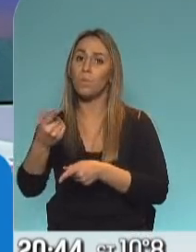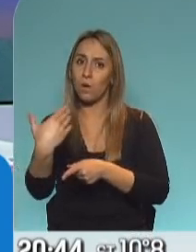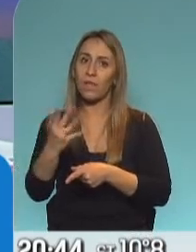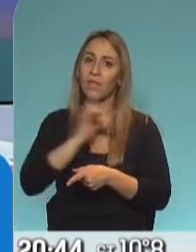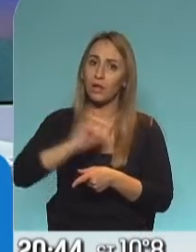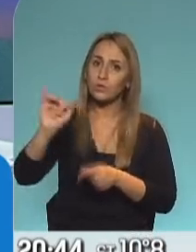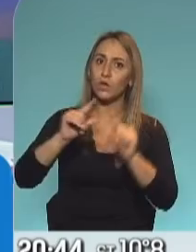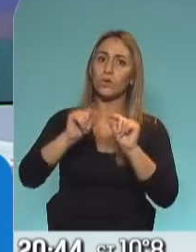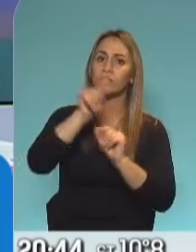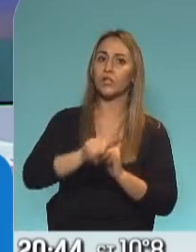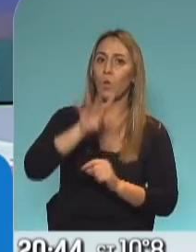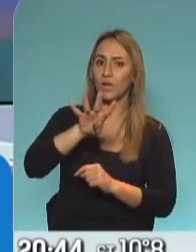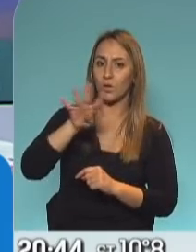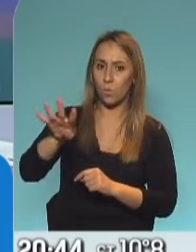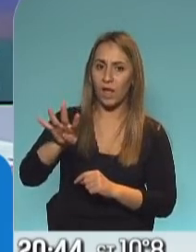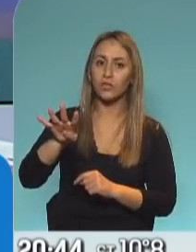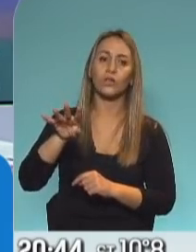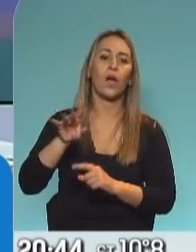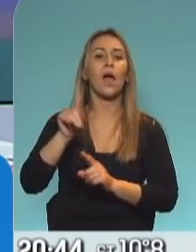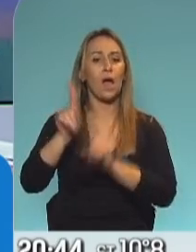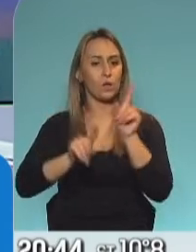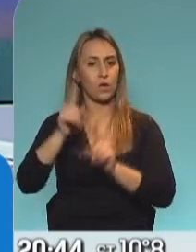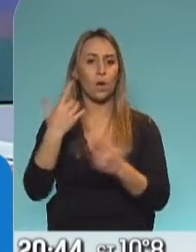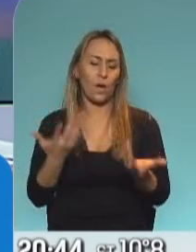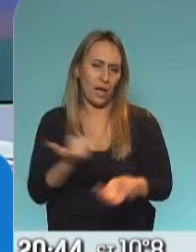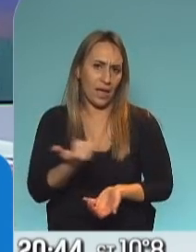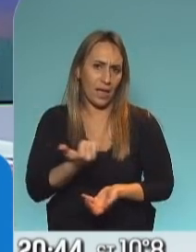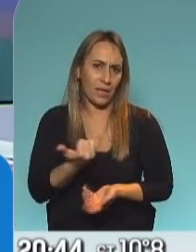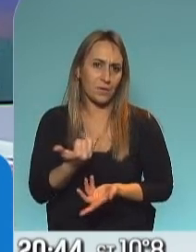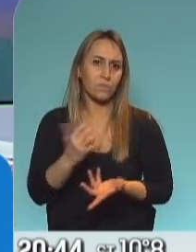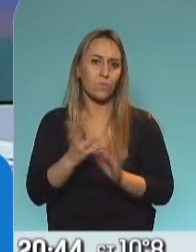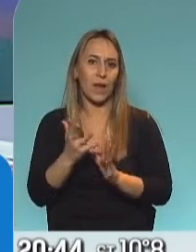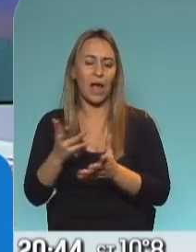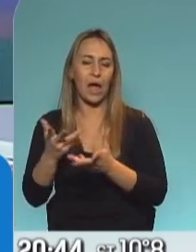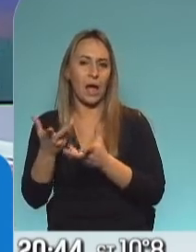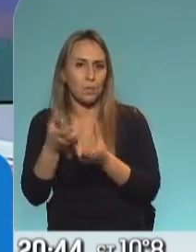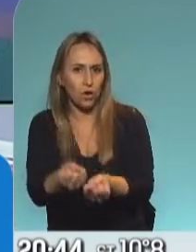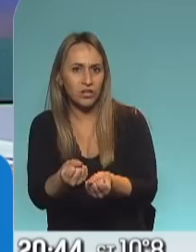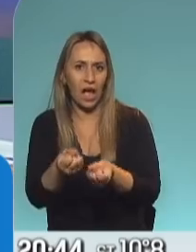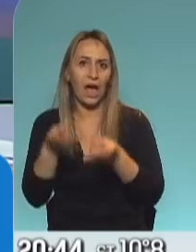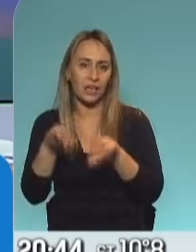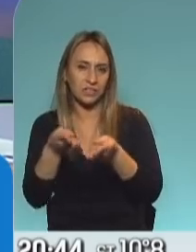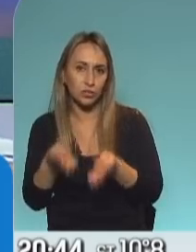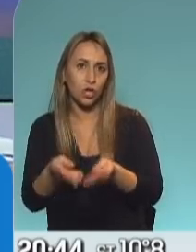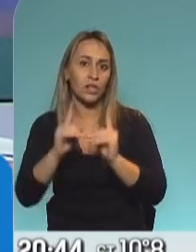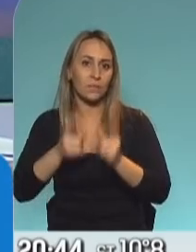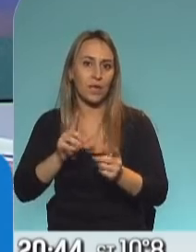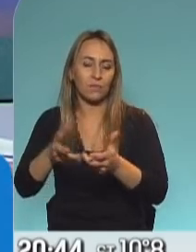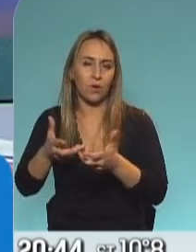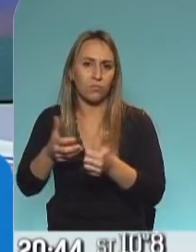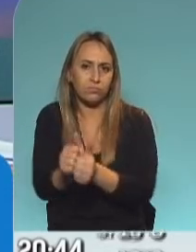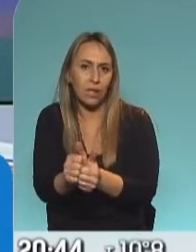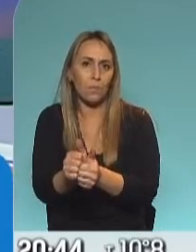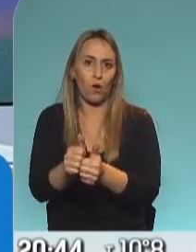en el 144. Hay quienes tienen, por supuesto, una capacidad técnica para acompañarla, para asesorarla, para estar cerca,